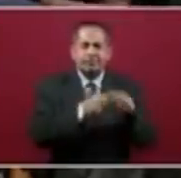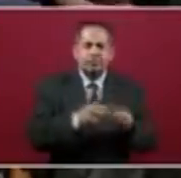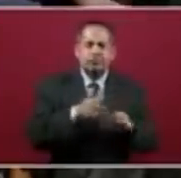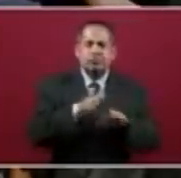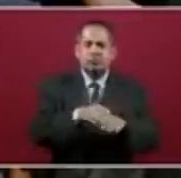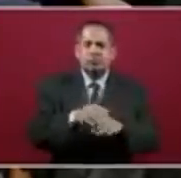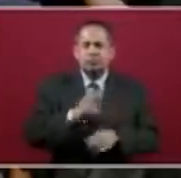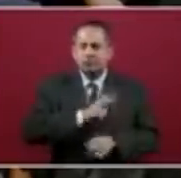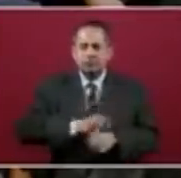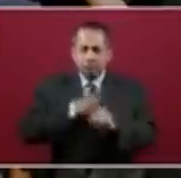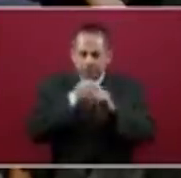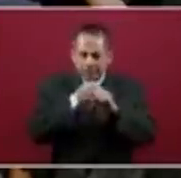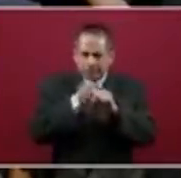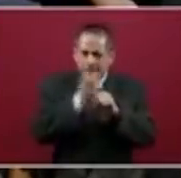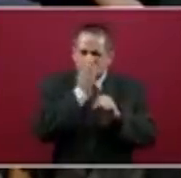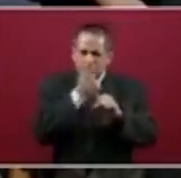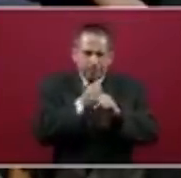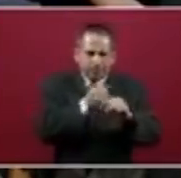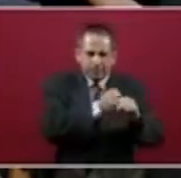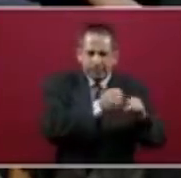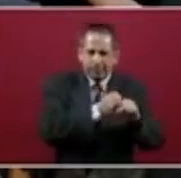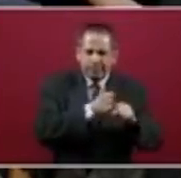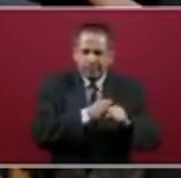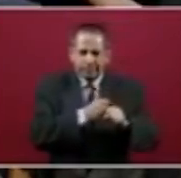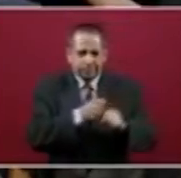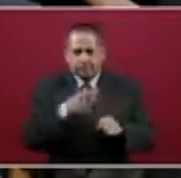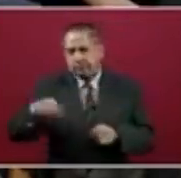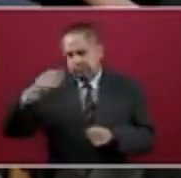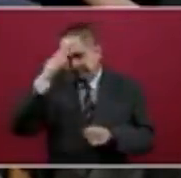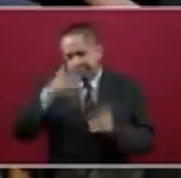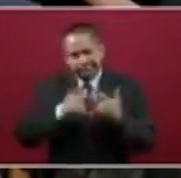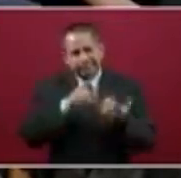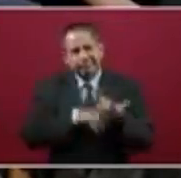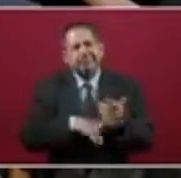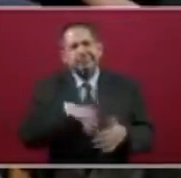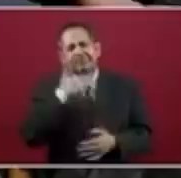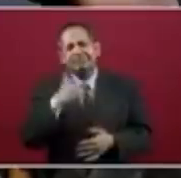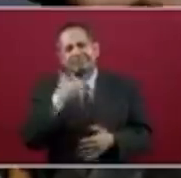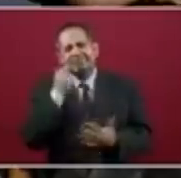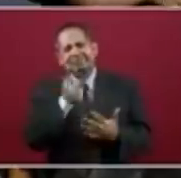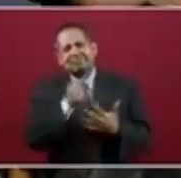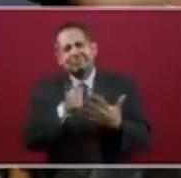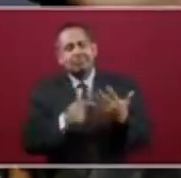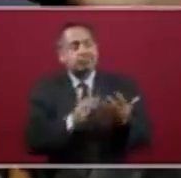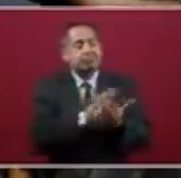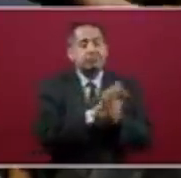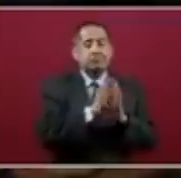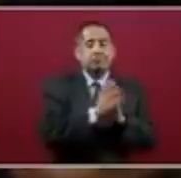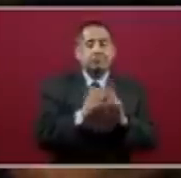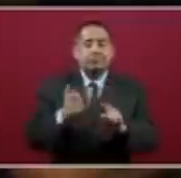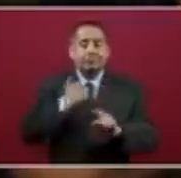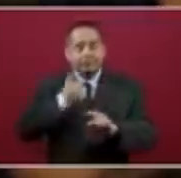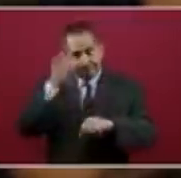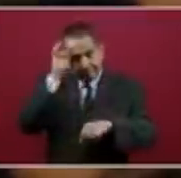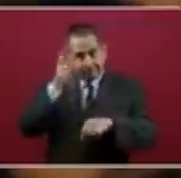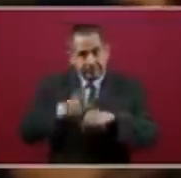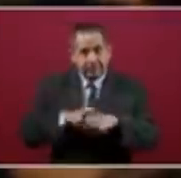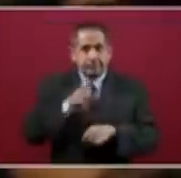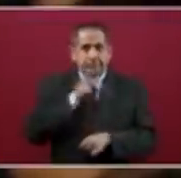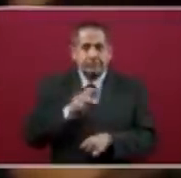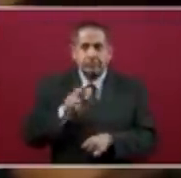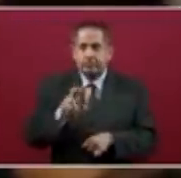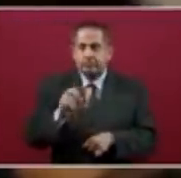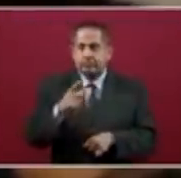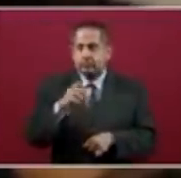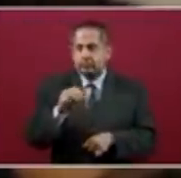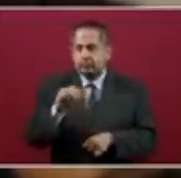sabemos que la historia ha estado plagada de muchas irregularidades. Se encuentran coludidos exdirectores de Pemex, como Rogelio